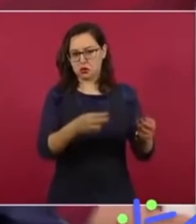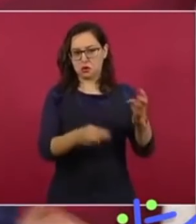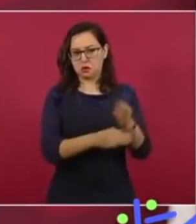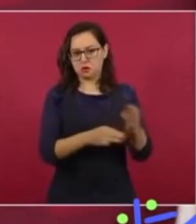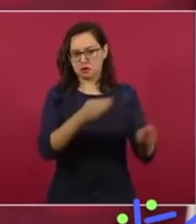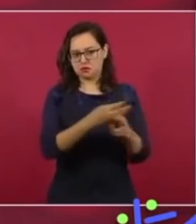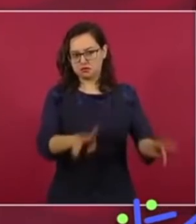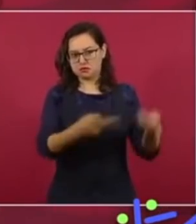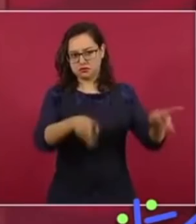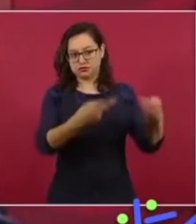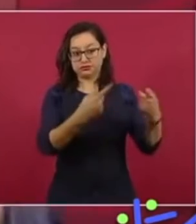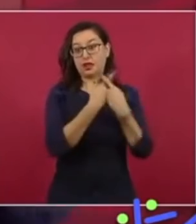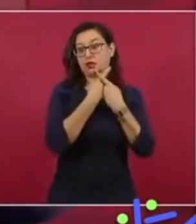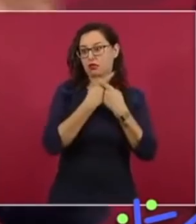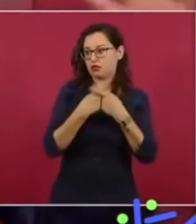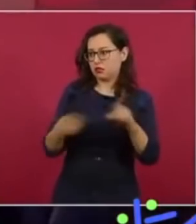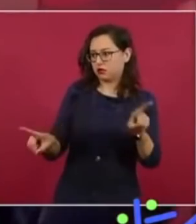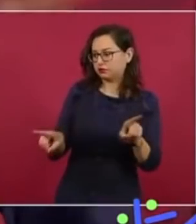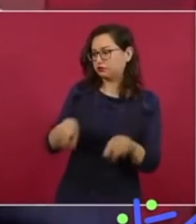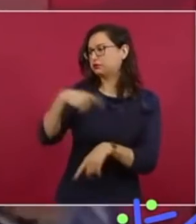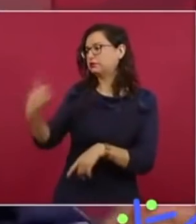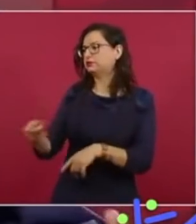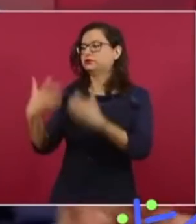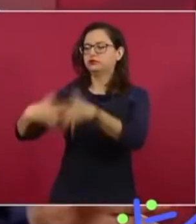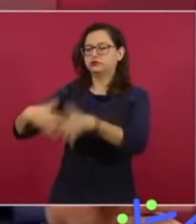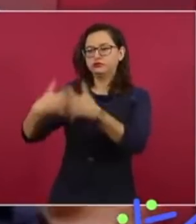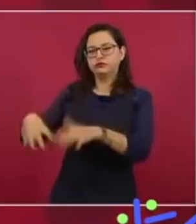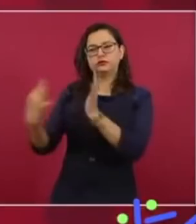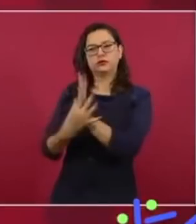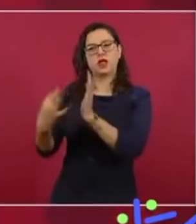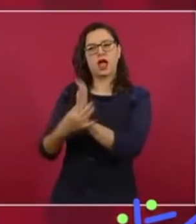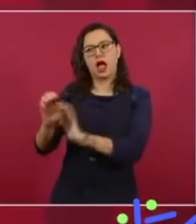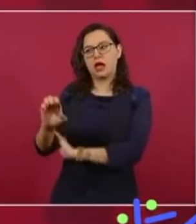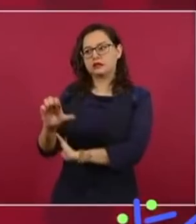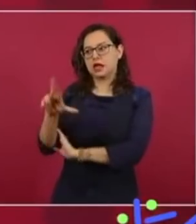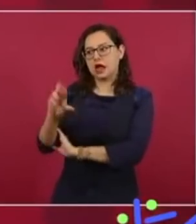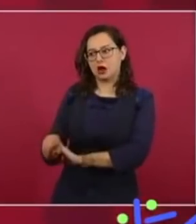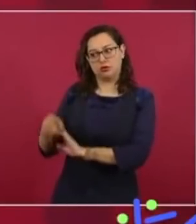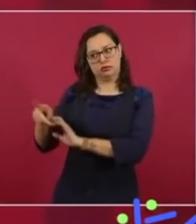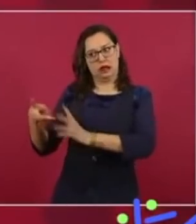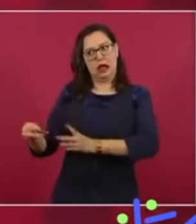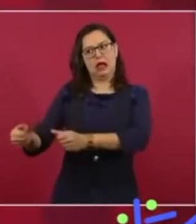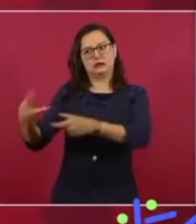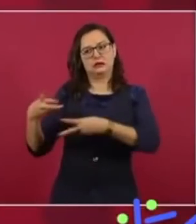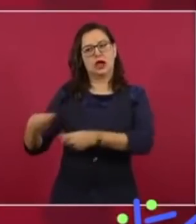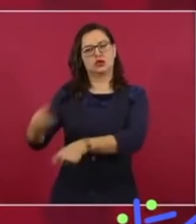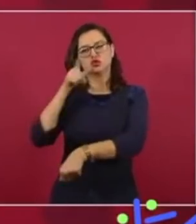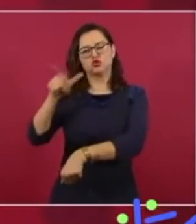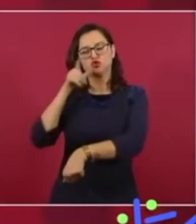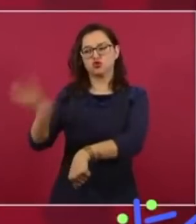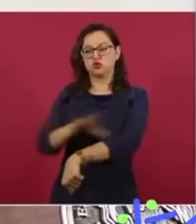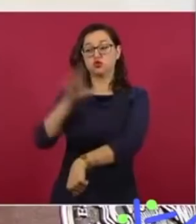día de ayer de las votaciones, que tenía que andar ahí mosqueando la decisión de la reforma eléctrica. Y por si fuera poco,